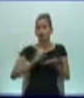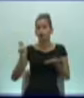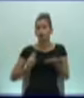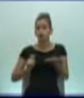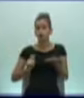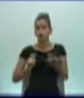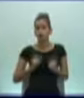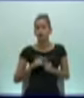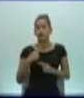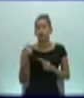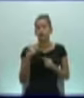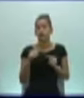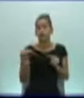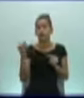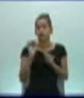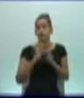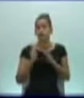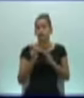la tabla.